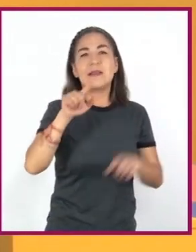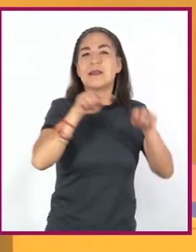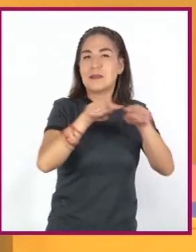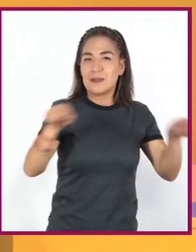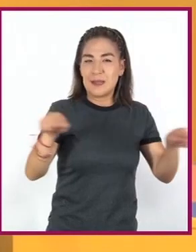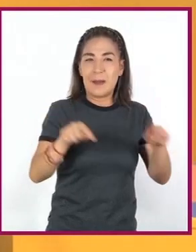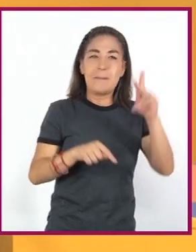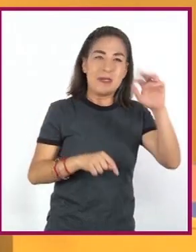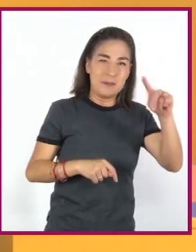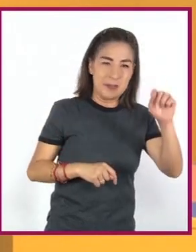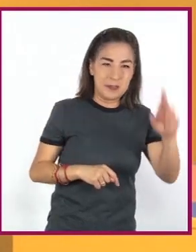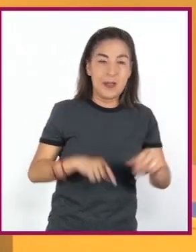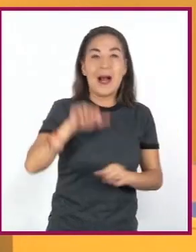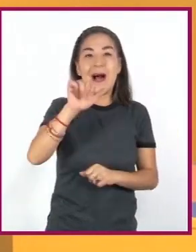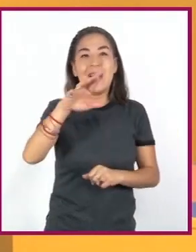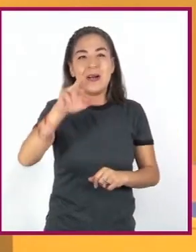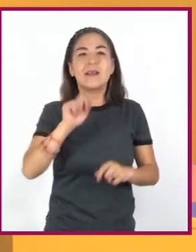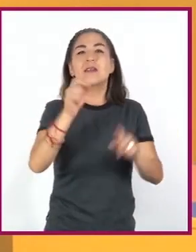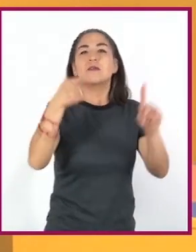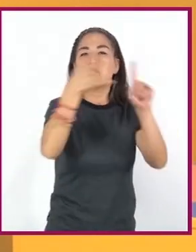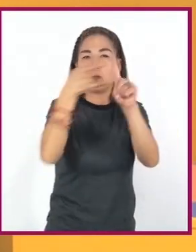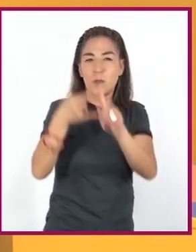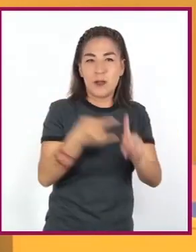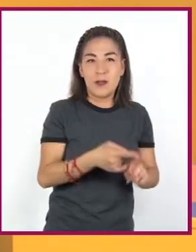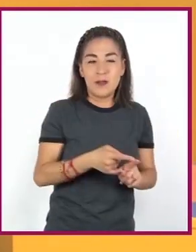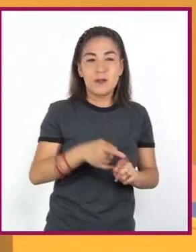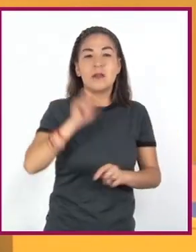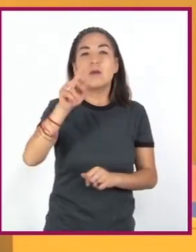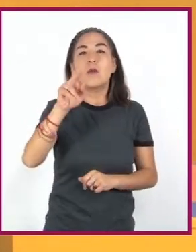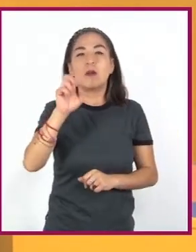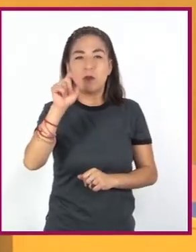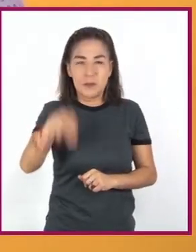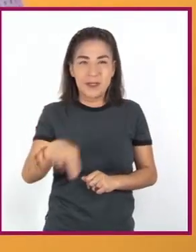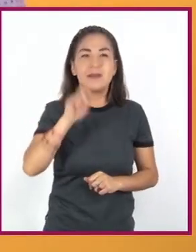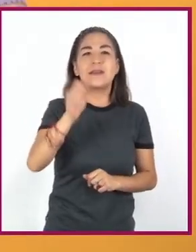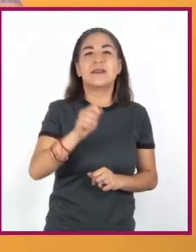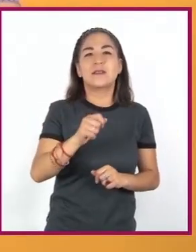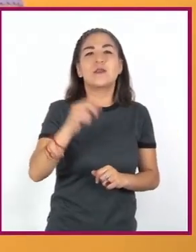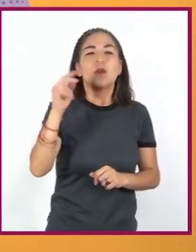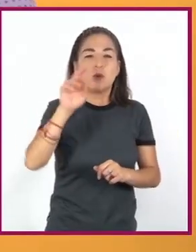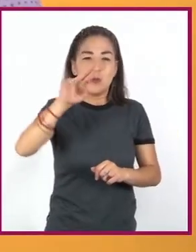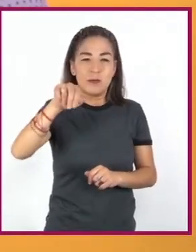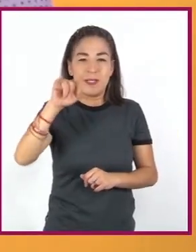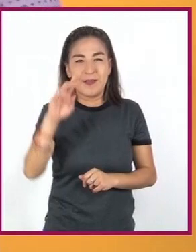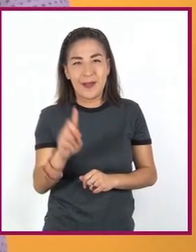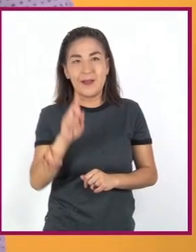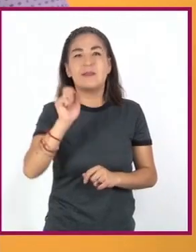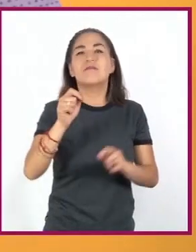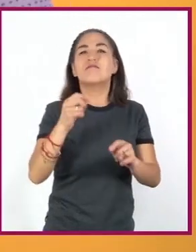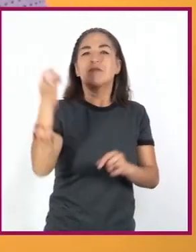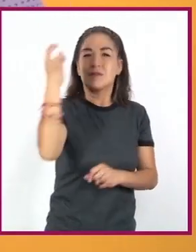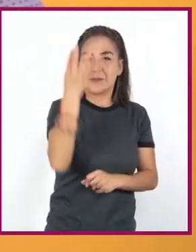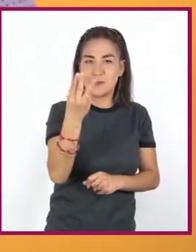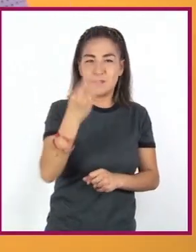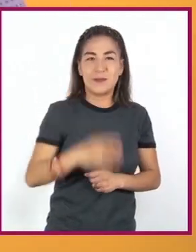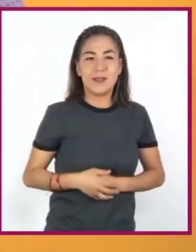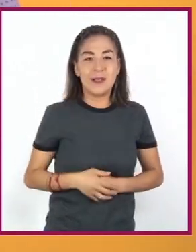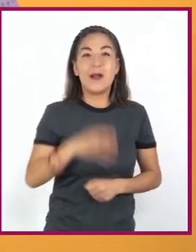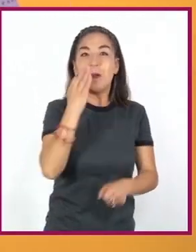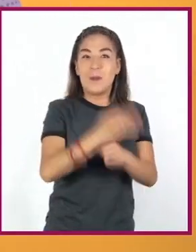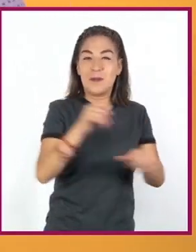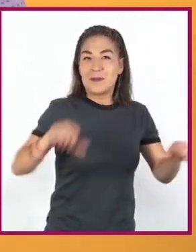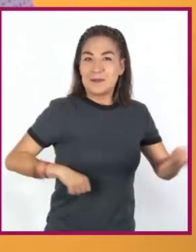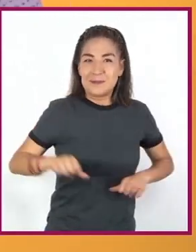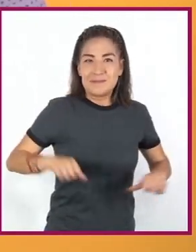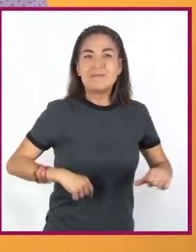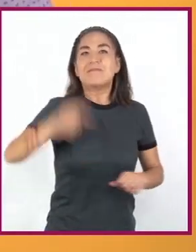área, unidades cuadradas, y para el volumen, unidades cúbicas. Sin duda, las actividades de la sesión